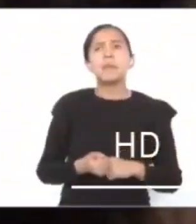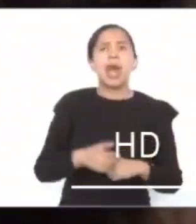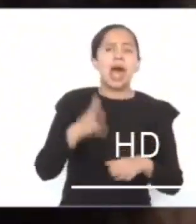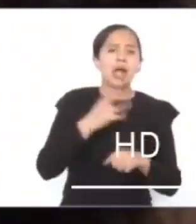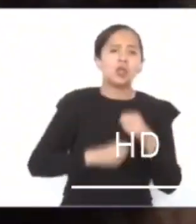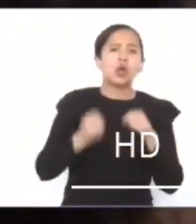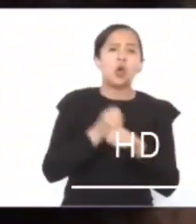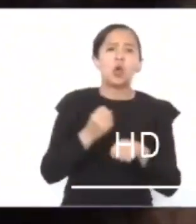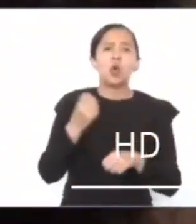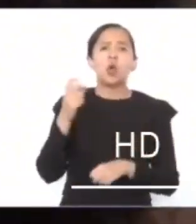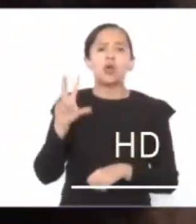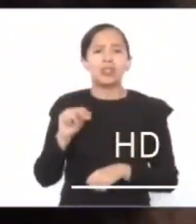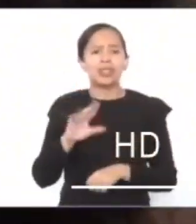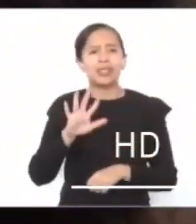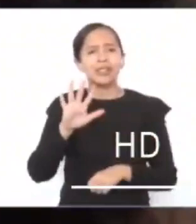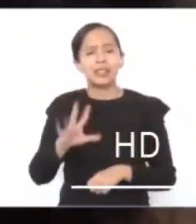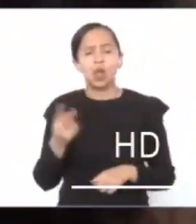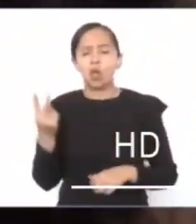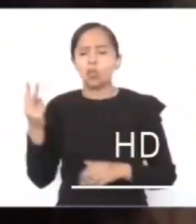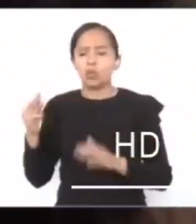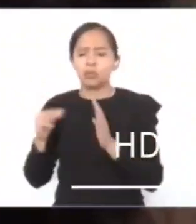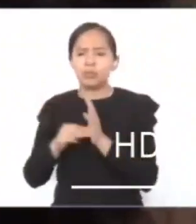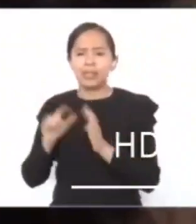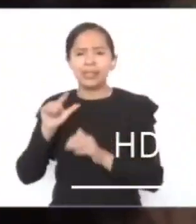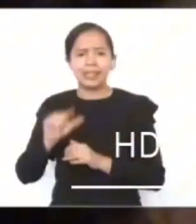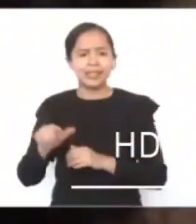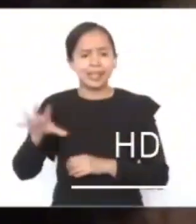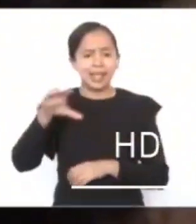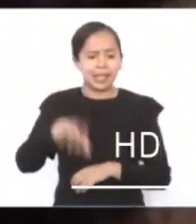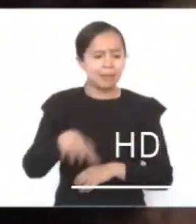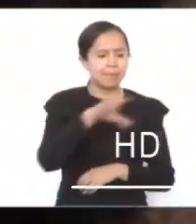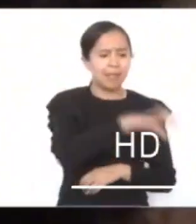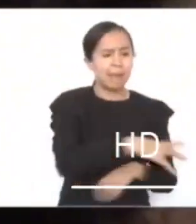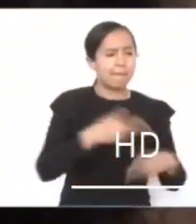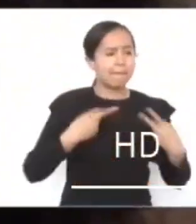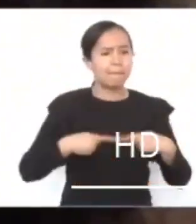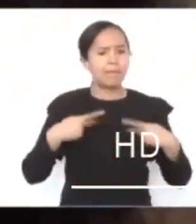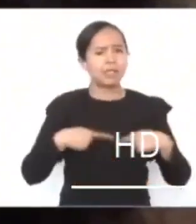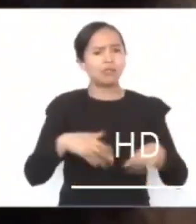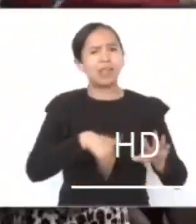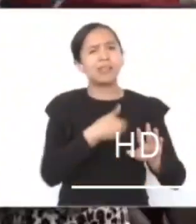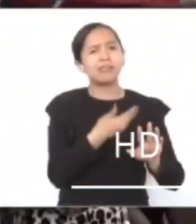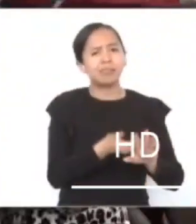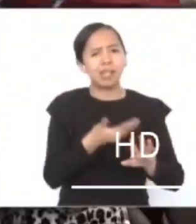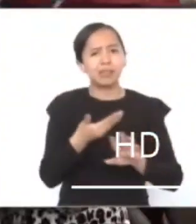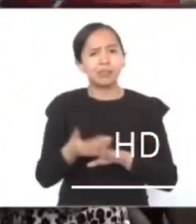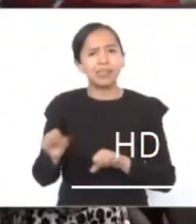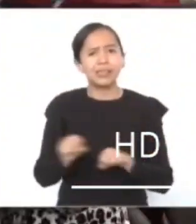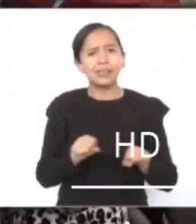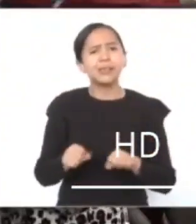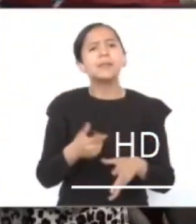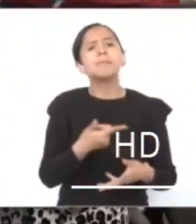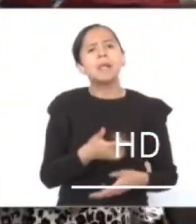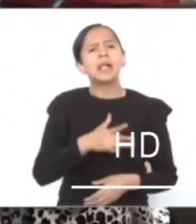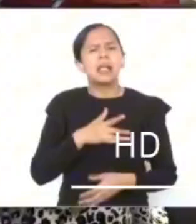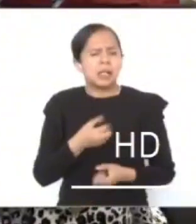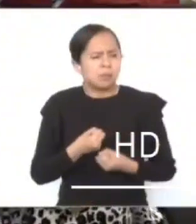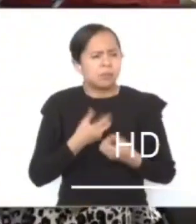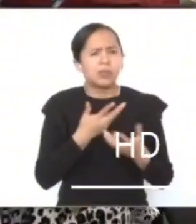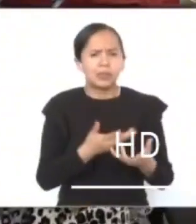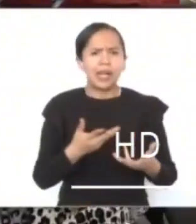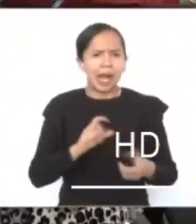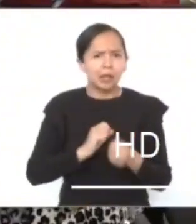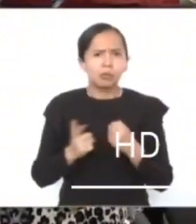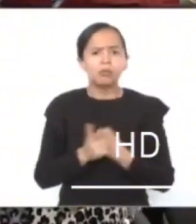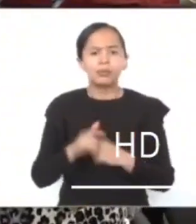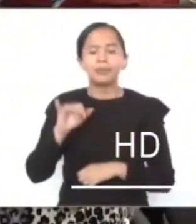de 2017. El día de hoy pues estuvieron ahí afuera del Congreso de la Ciudad de México. Sí, quiero expresar 3